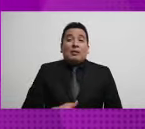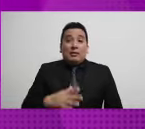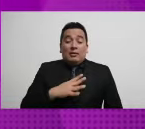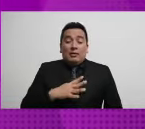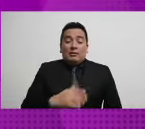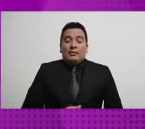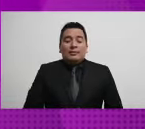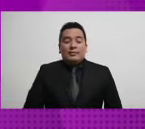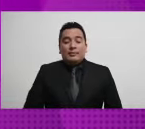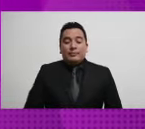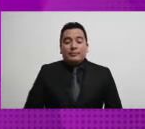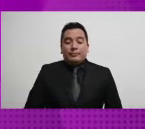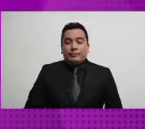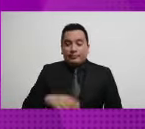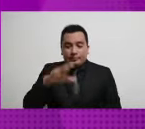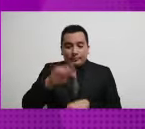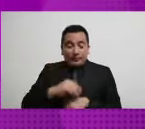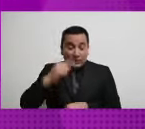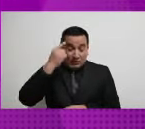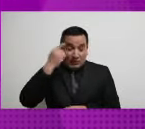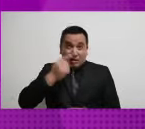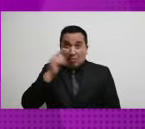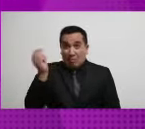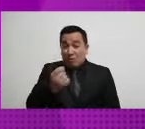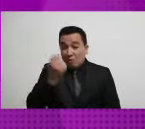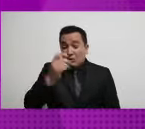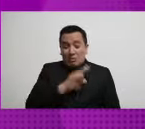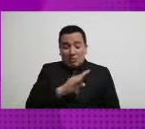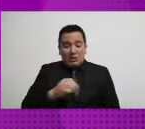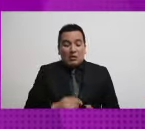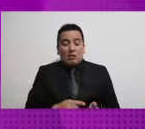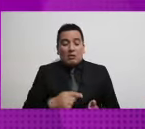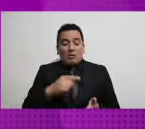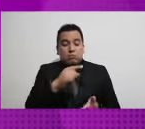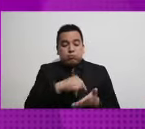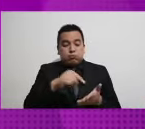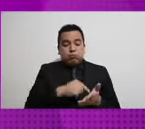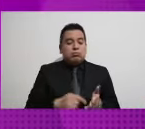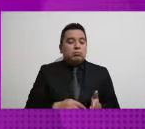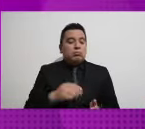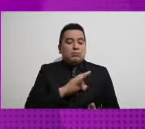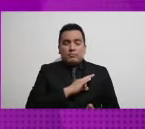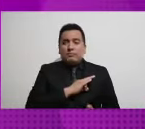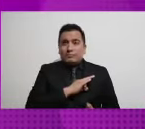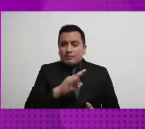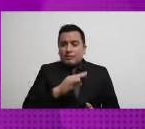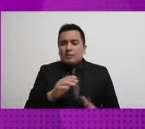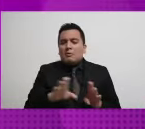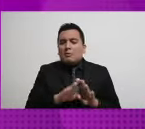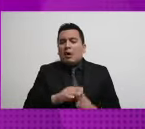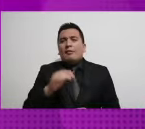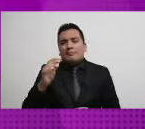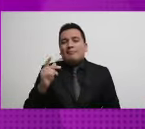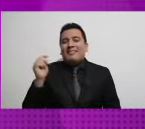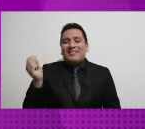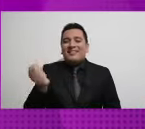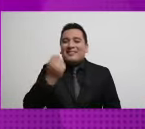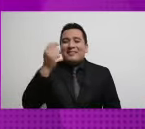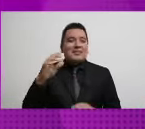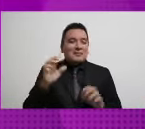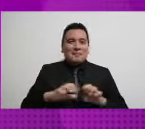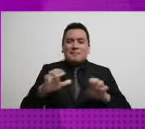de sistemas electrónicos en procesos electorales. La urna electrónica de este instituto es una respuesta bien clara y